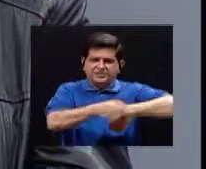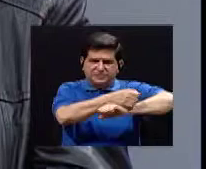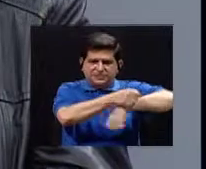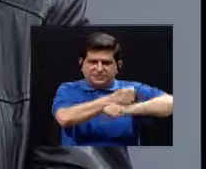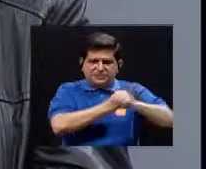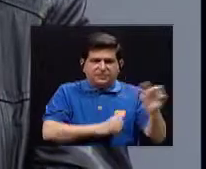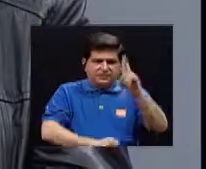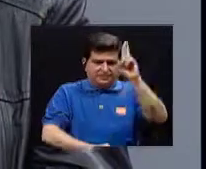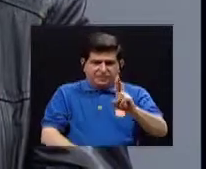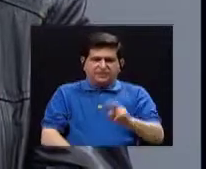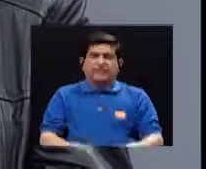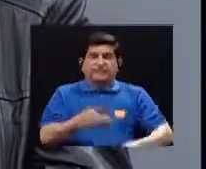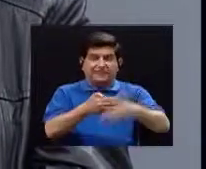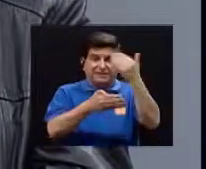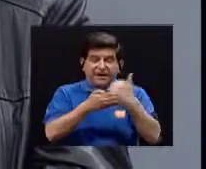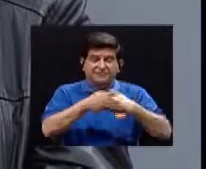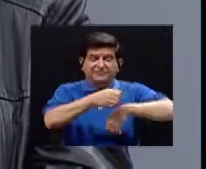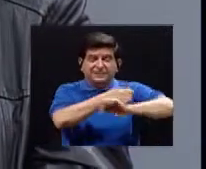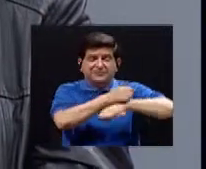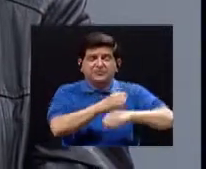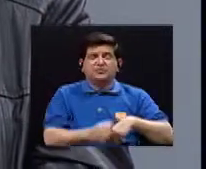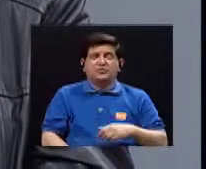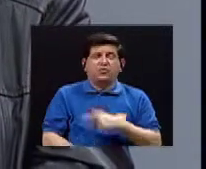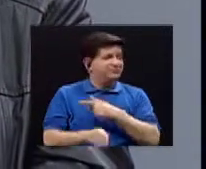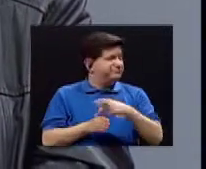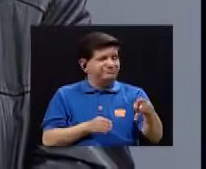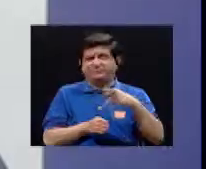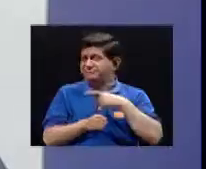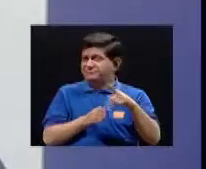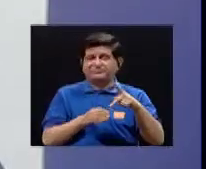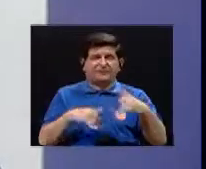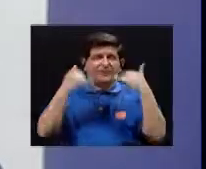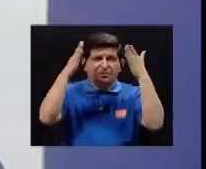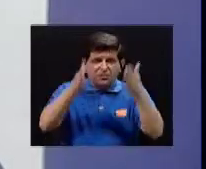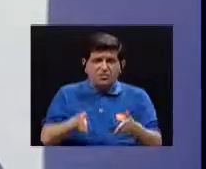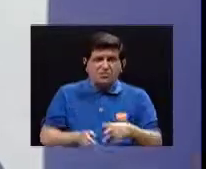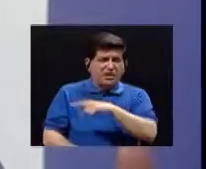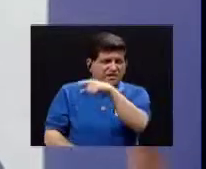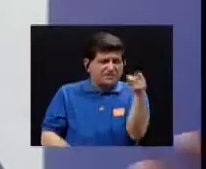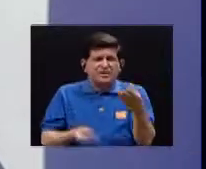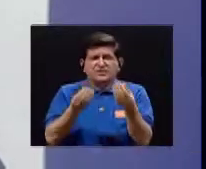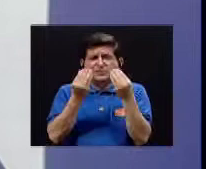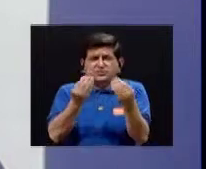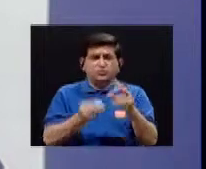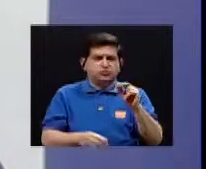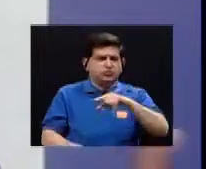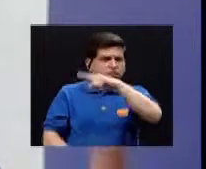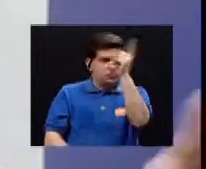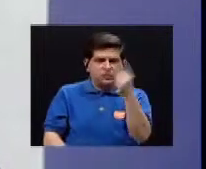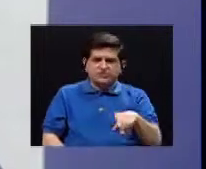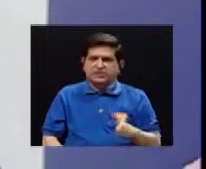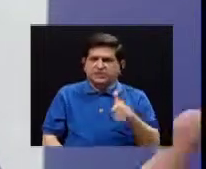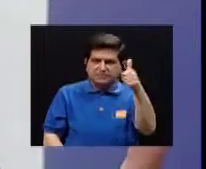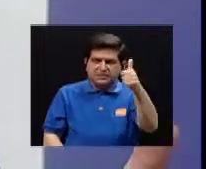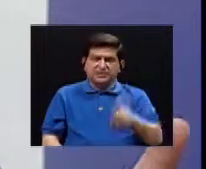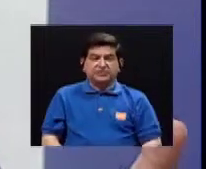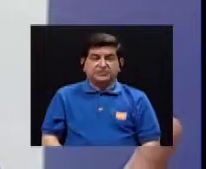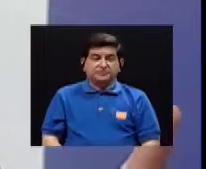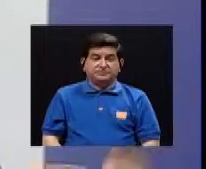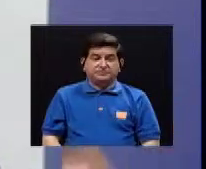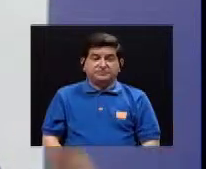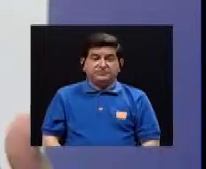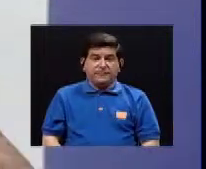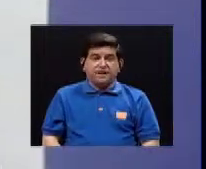del fútbol costarricense porque antes de eso era un fútbol artesanal los jugadores muchos de ellos si no estaban en saprissa o la liga